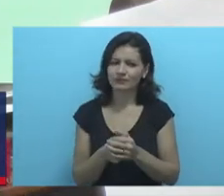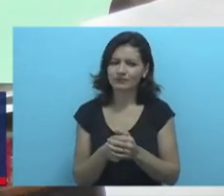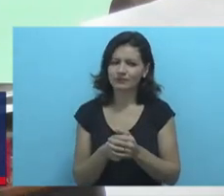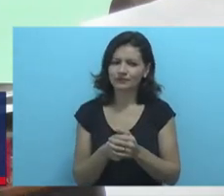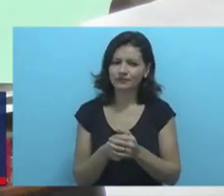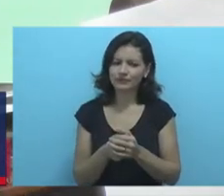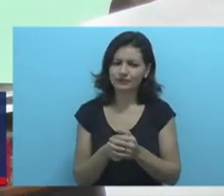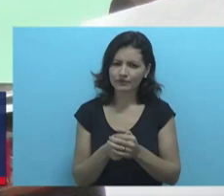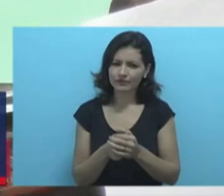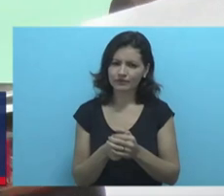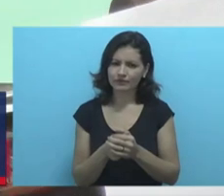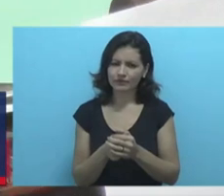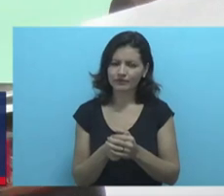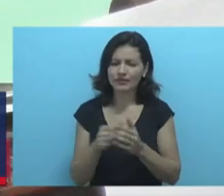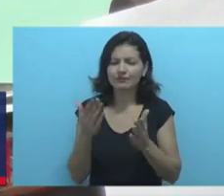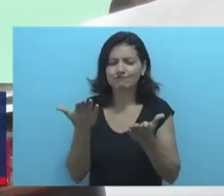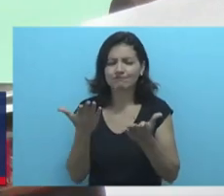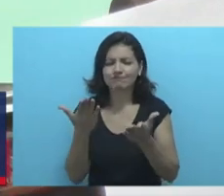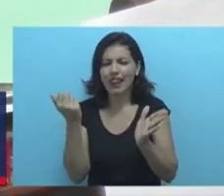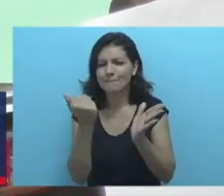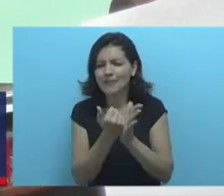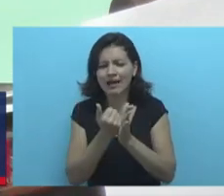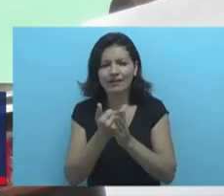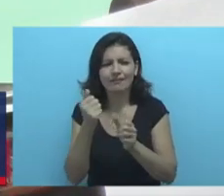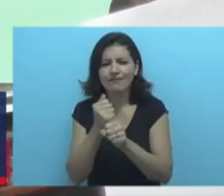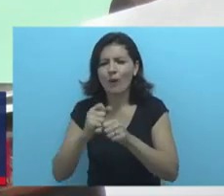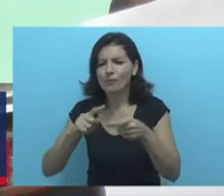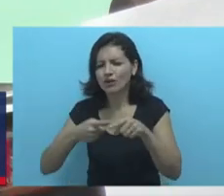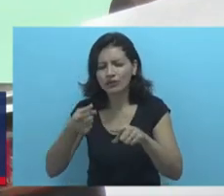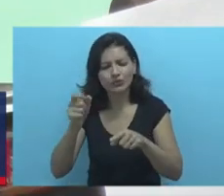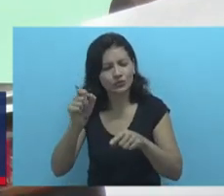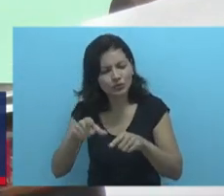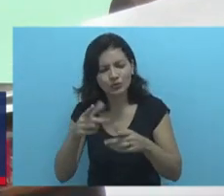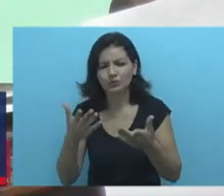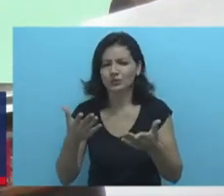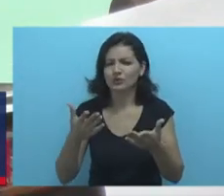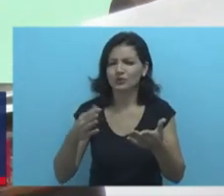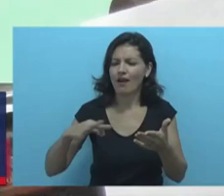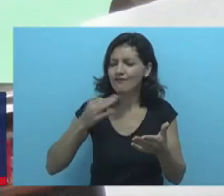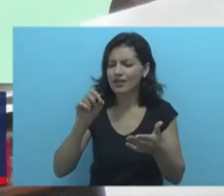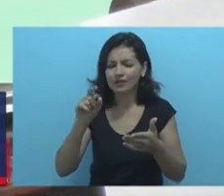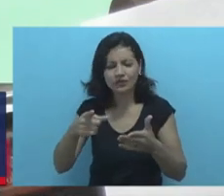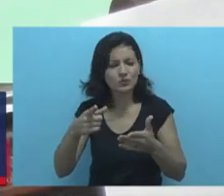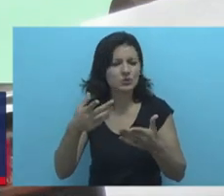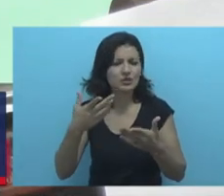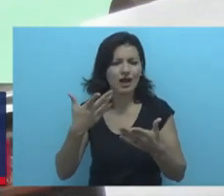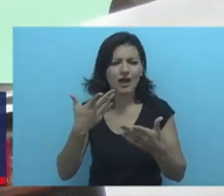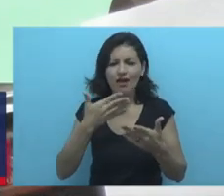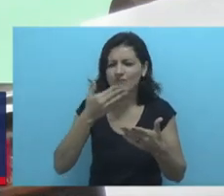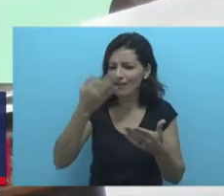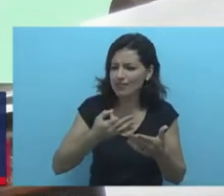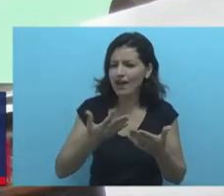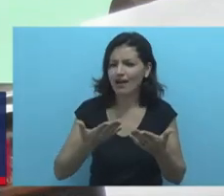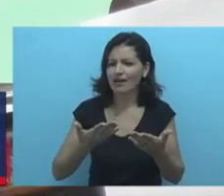cómo entendió la política de entrega, de andar por la vida sin especulaciones, de entender